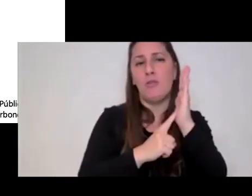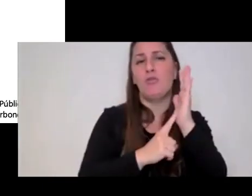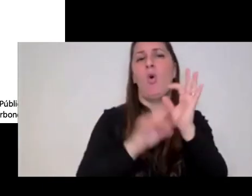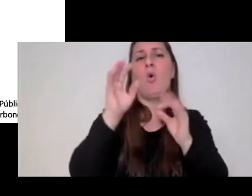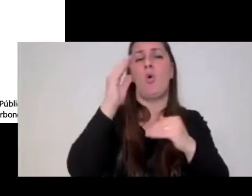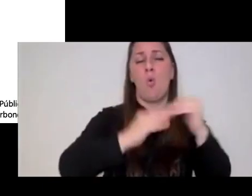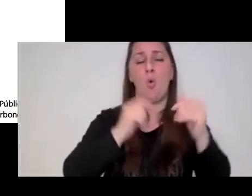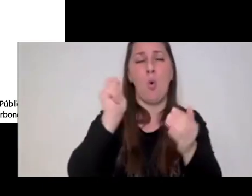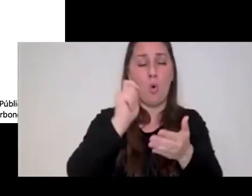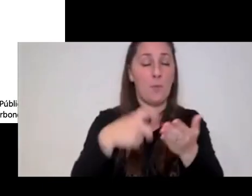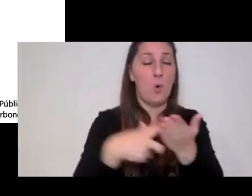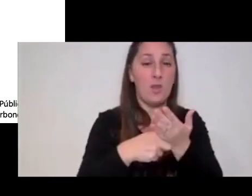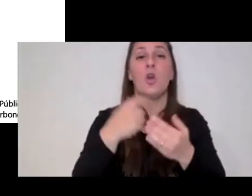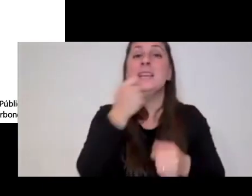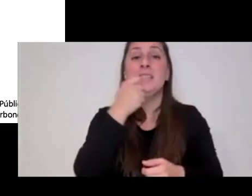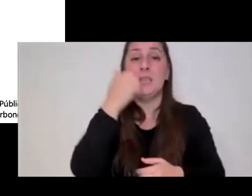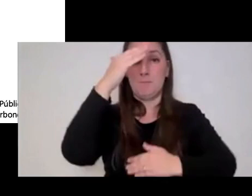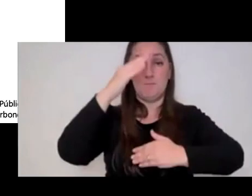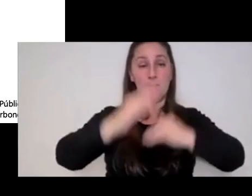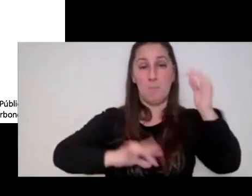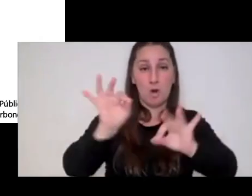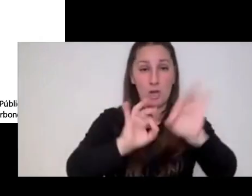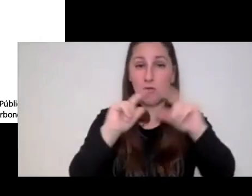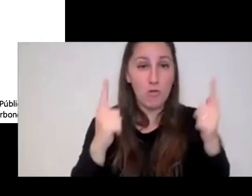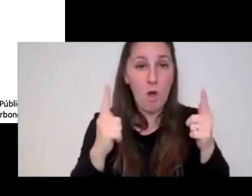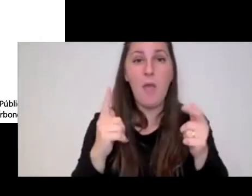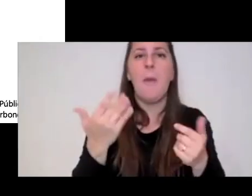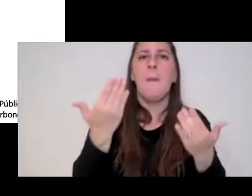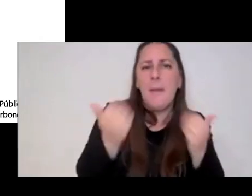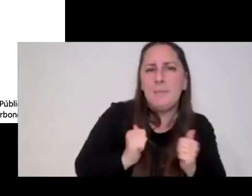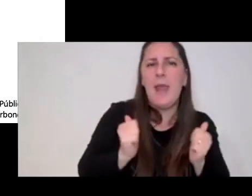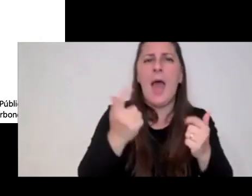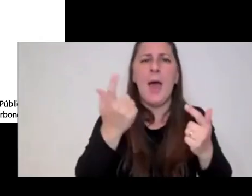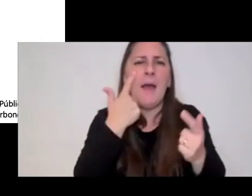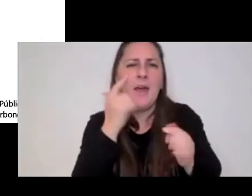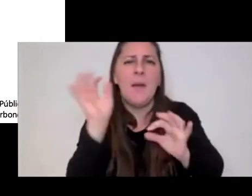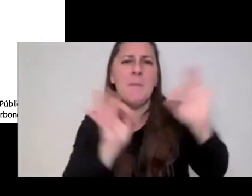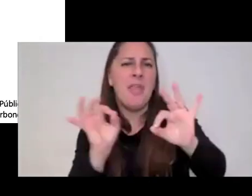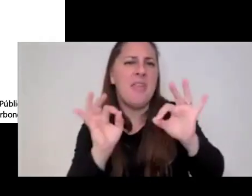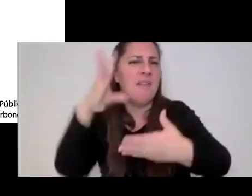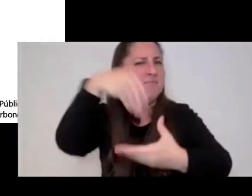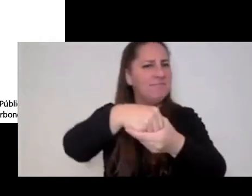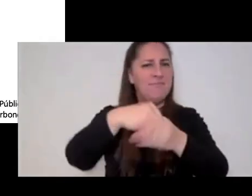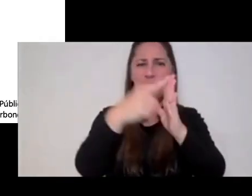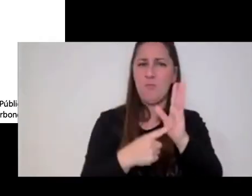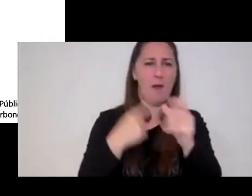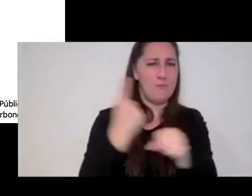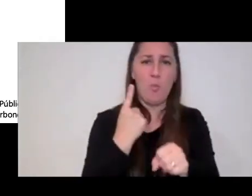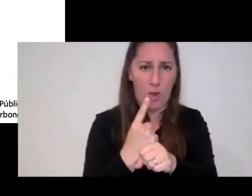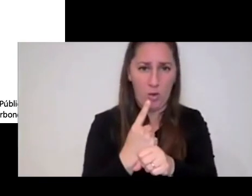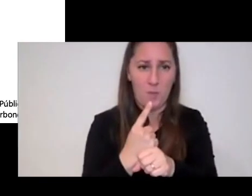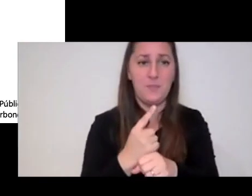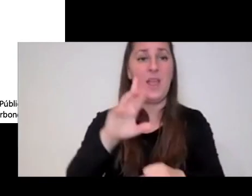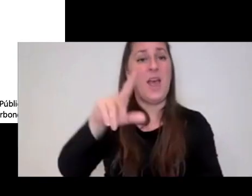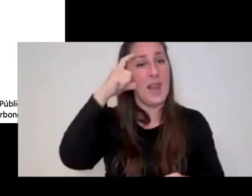proyecto inmobiliario, no puedo esperar ni prever ningún efecto jurídico contenido en esta norma. Este REPI